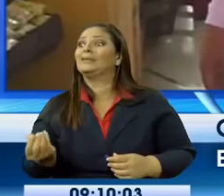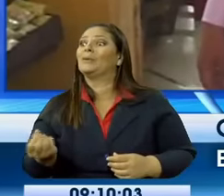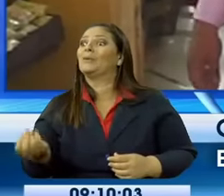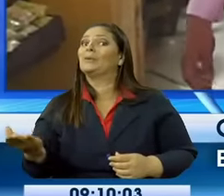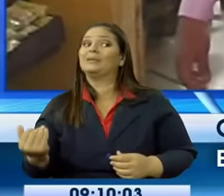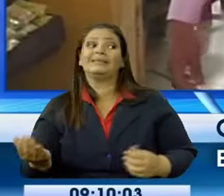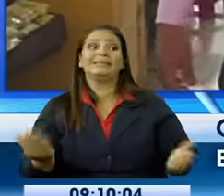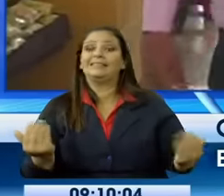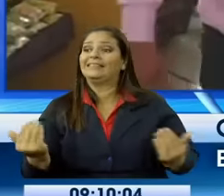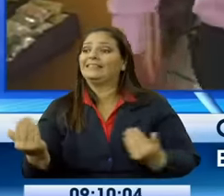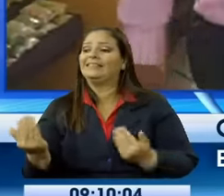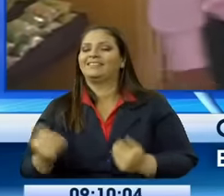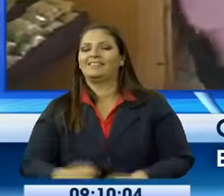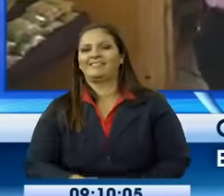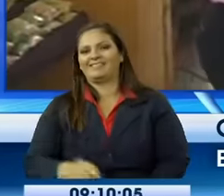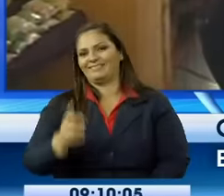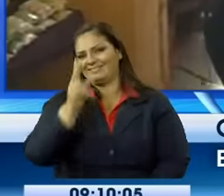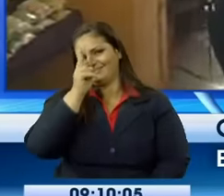Mira.